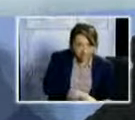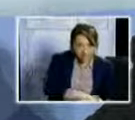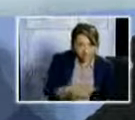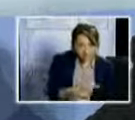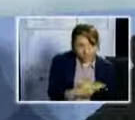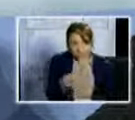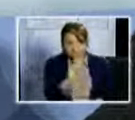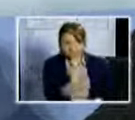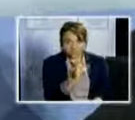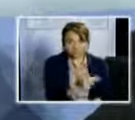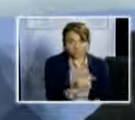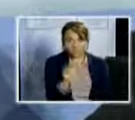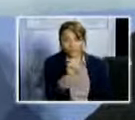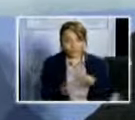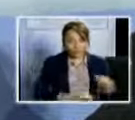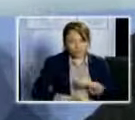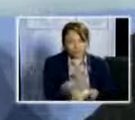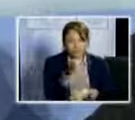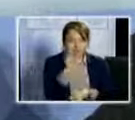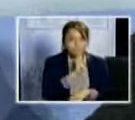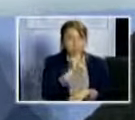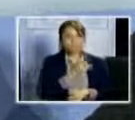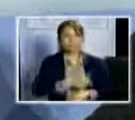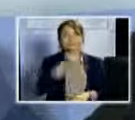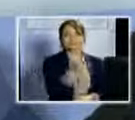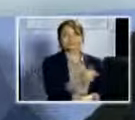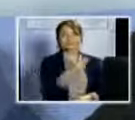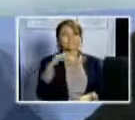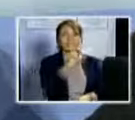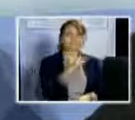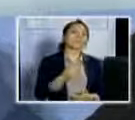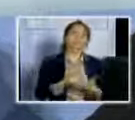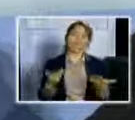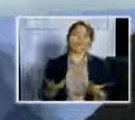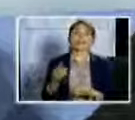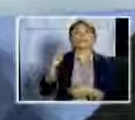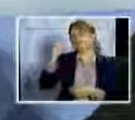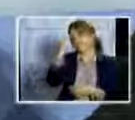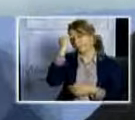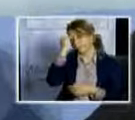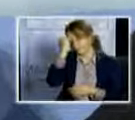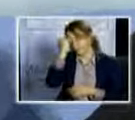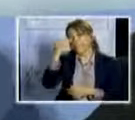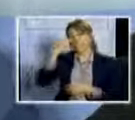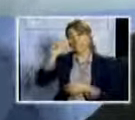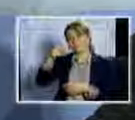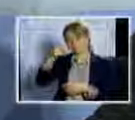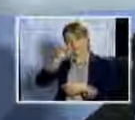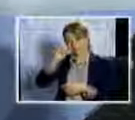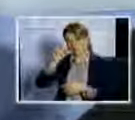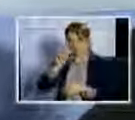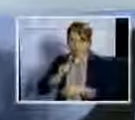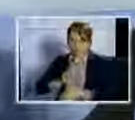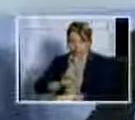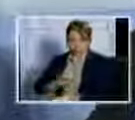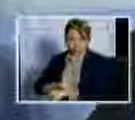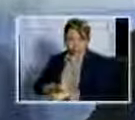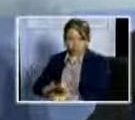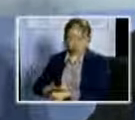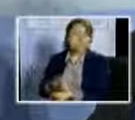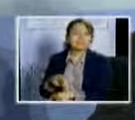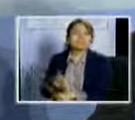pruebas. Ahora, no olvide usted también que la India y Pakistán, no los defiendo, pero no tienen obligación jurídica porque ellos no son